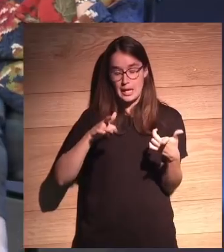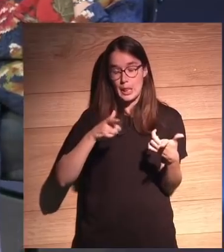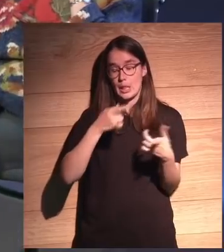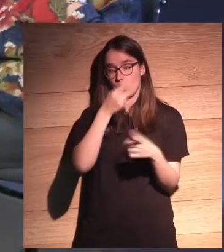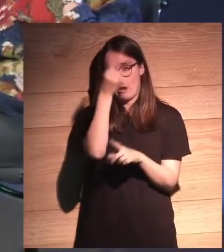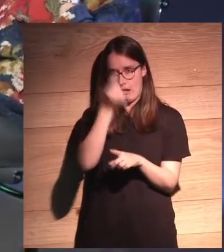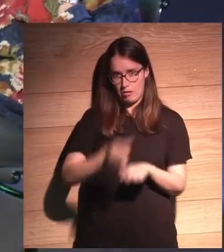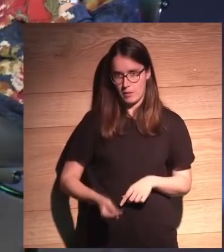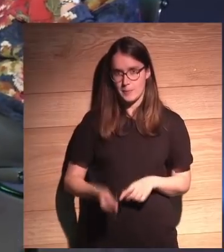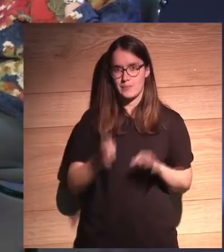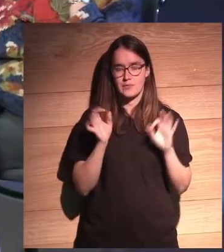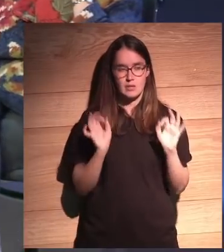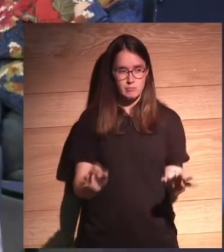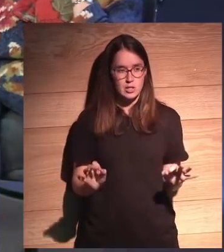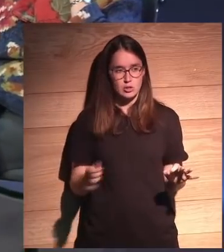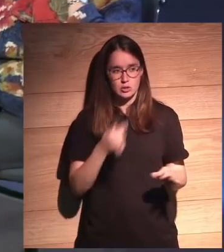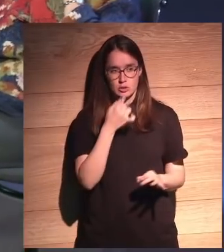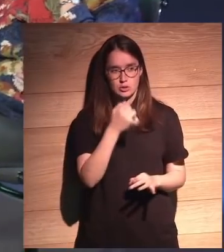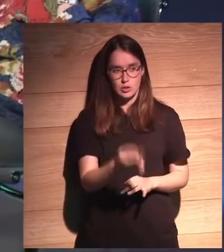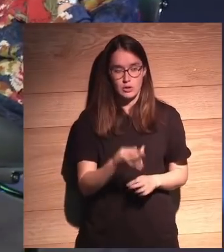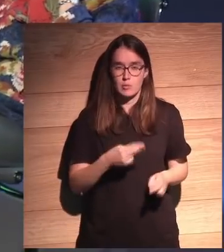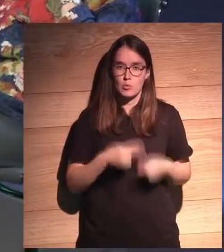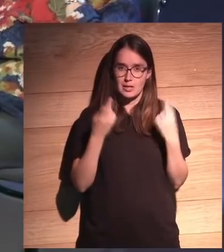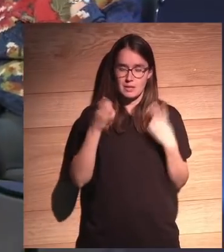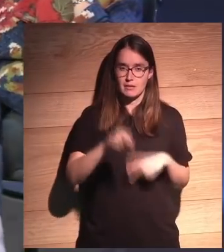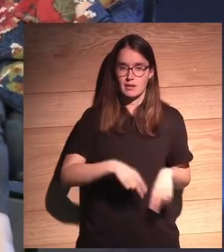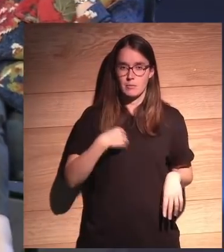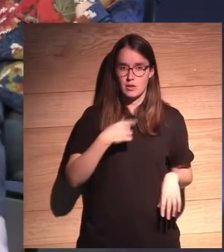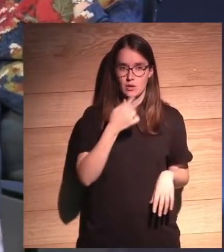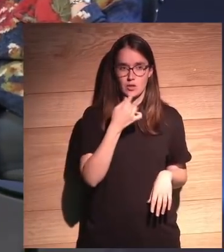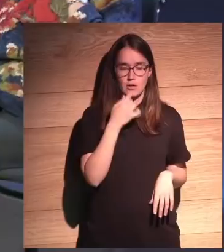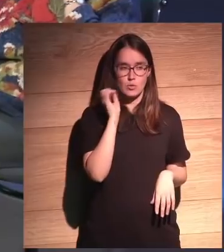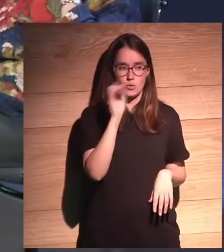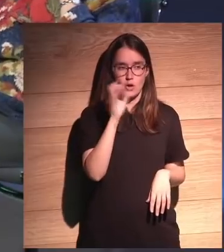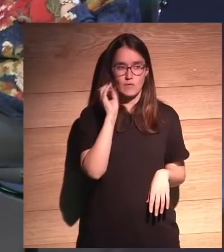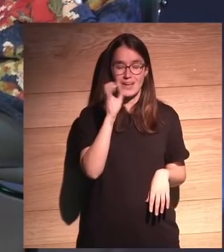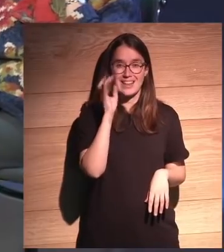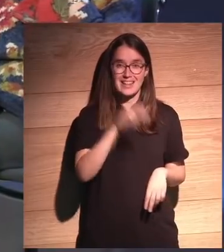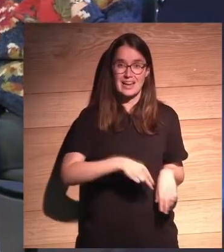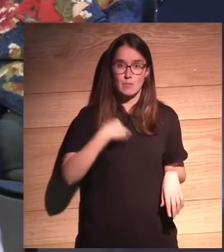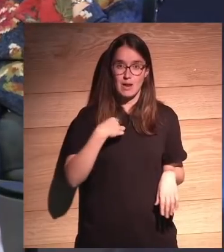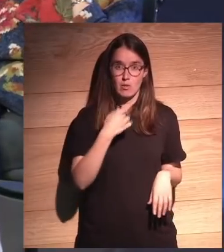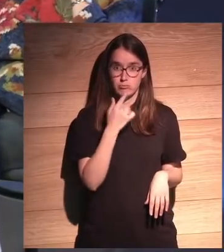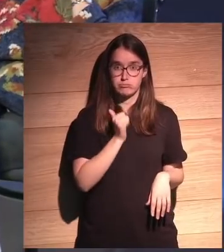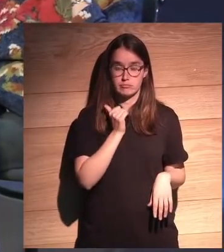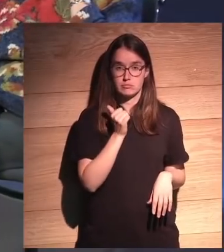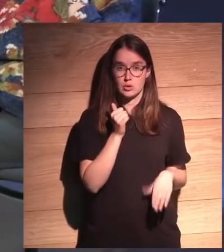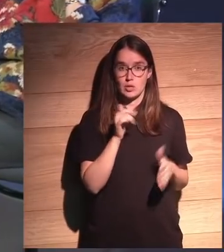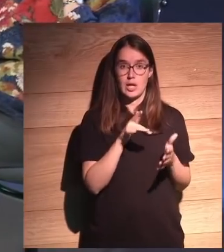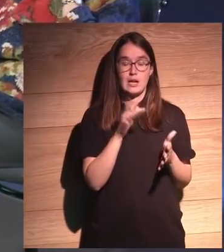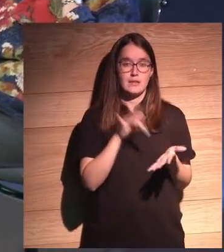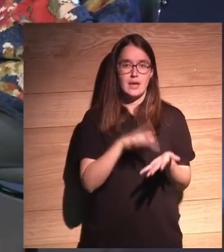es así, que bueno, yo lo dije incluso públicamente allí dando una conferencia en el Prado, precisamente el Día de la